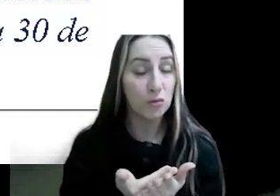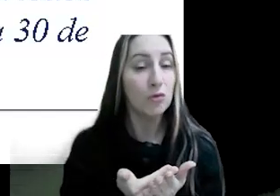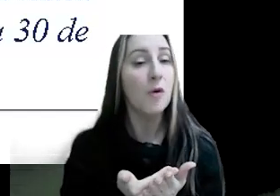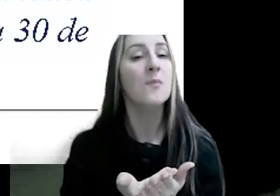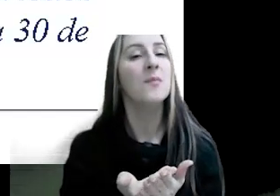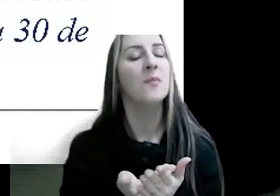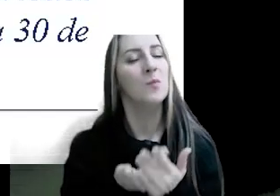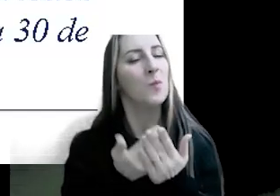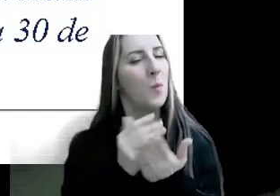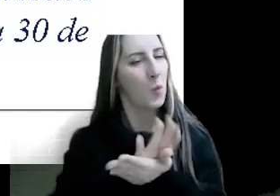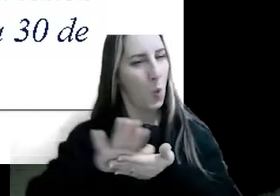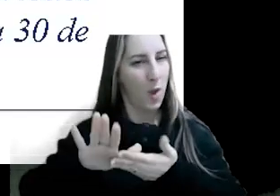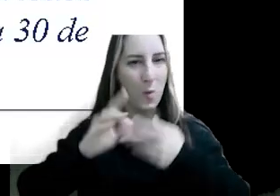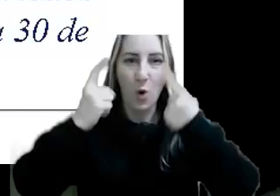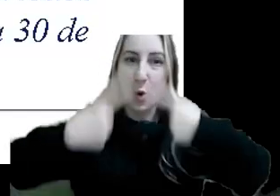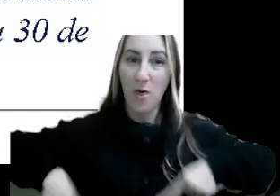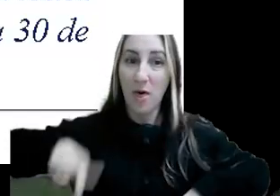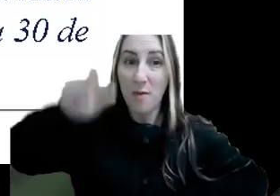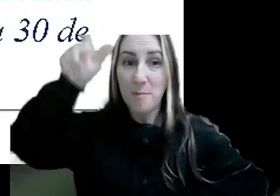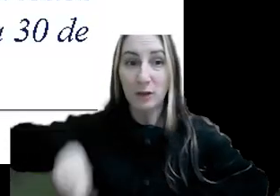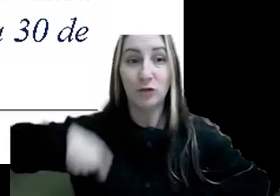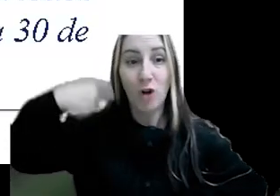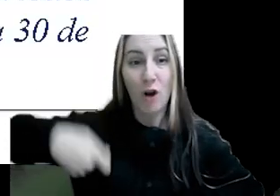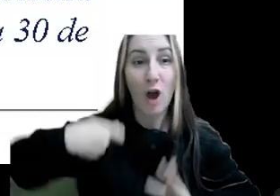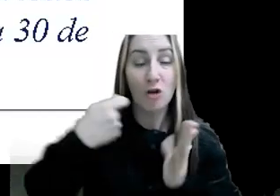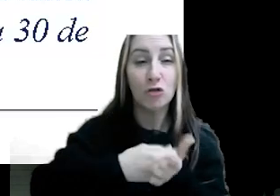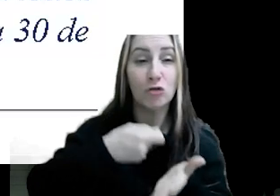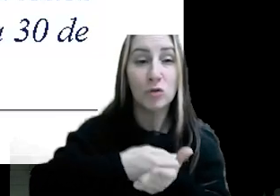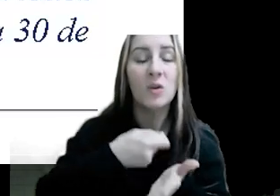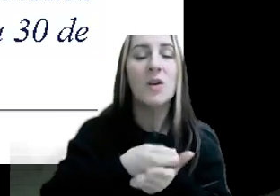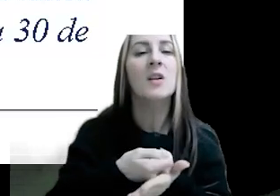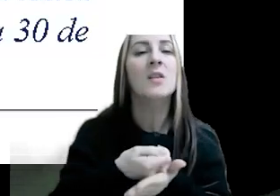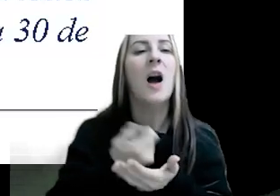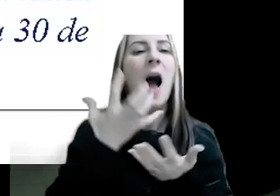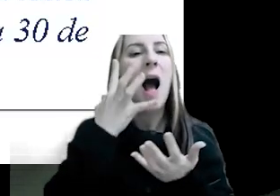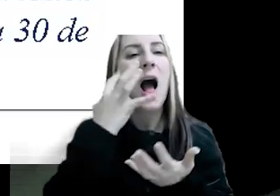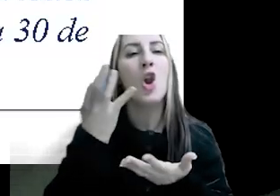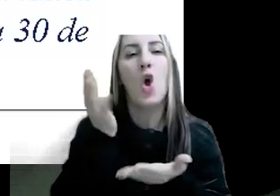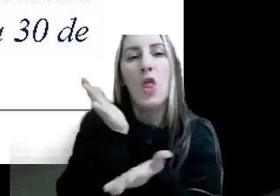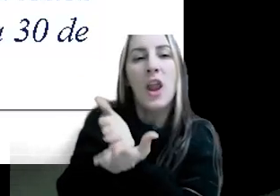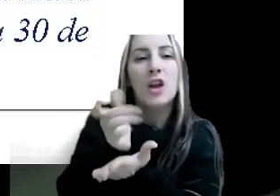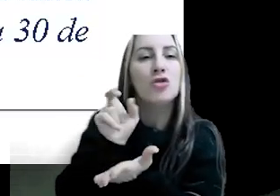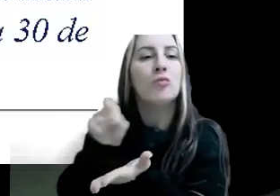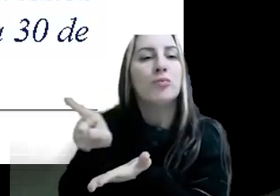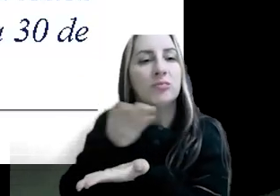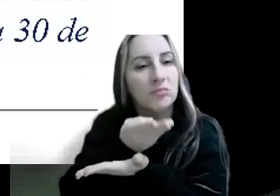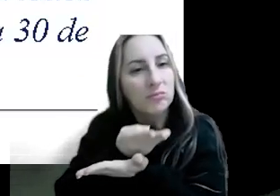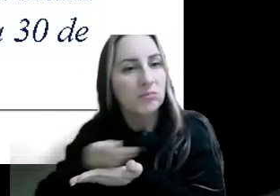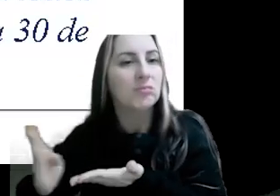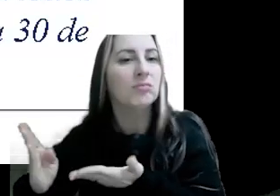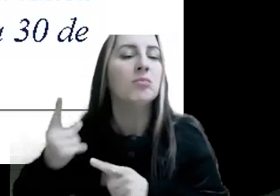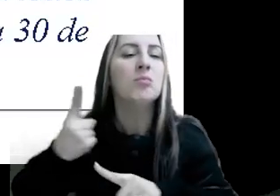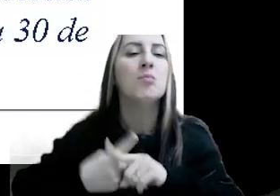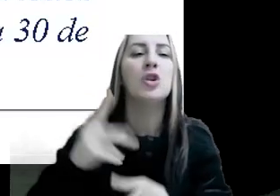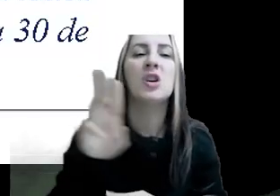novedad que todo contribuyente que hubiera sido excluido de pleno derecho por aplicación de la